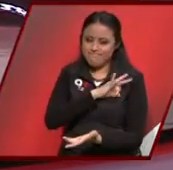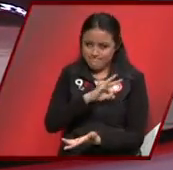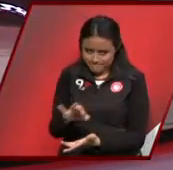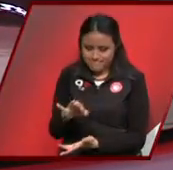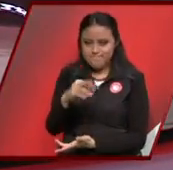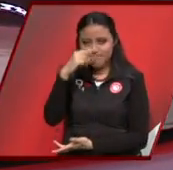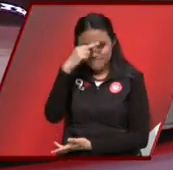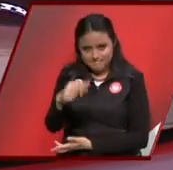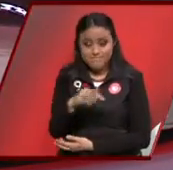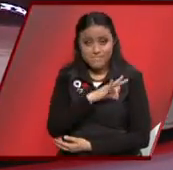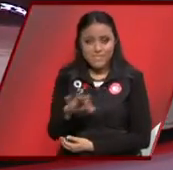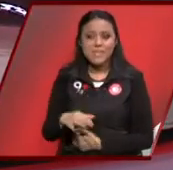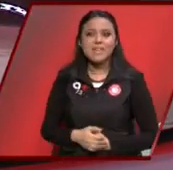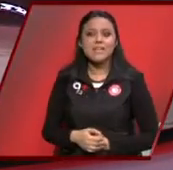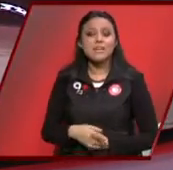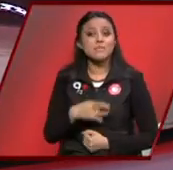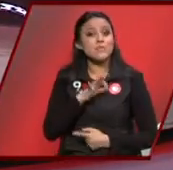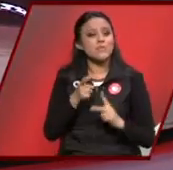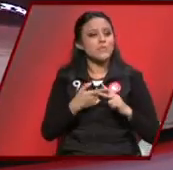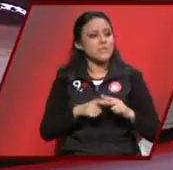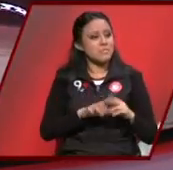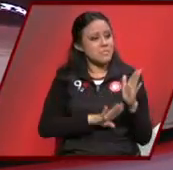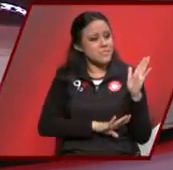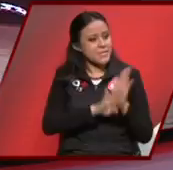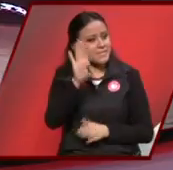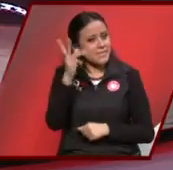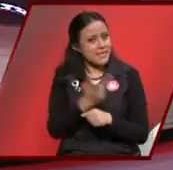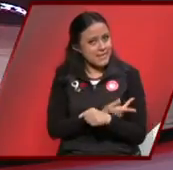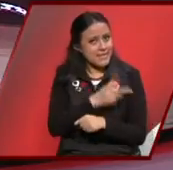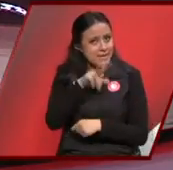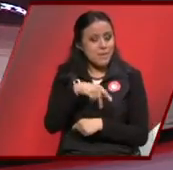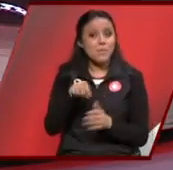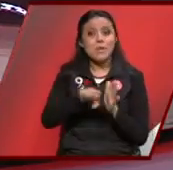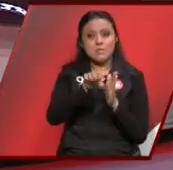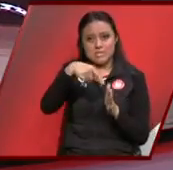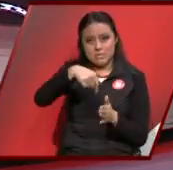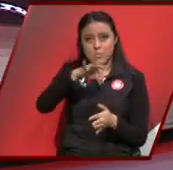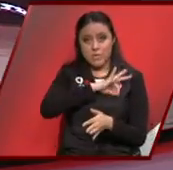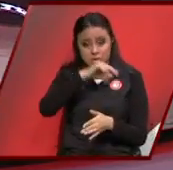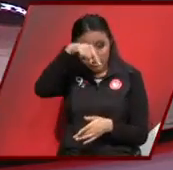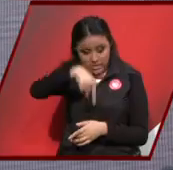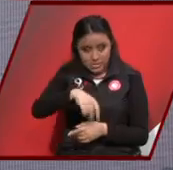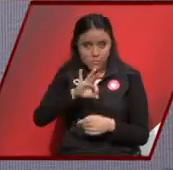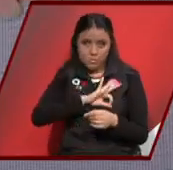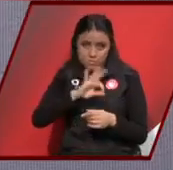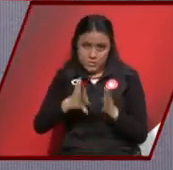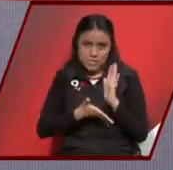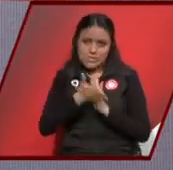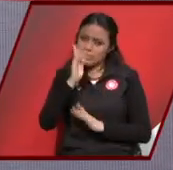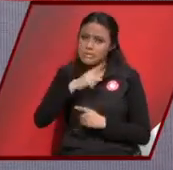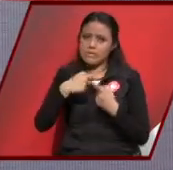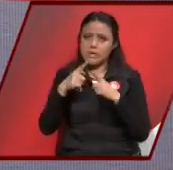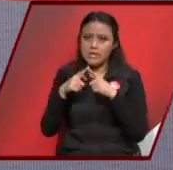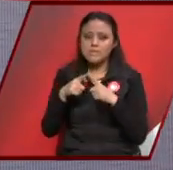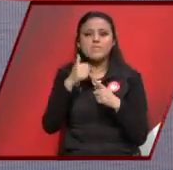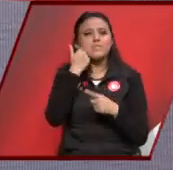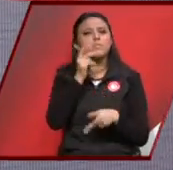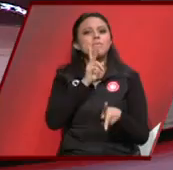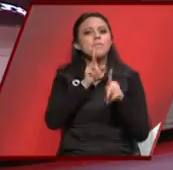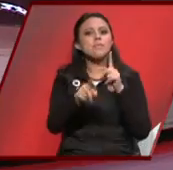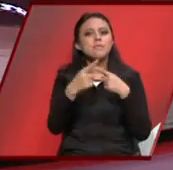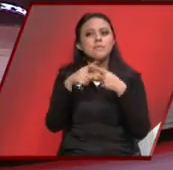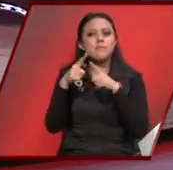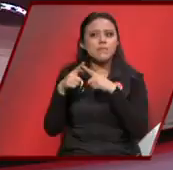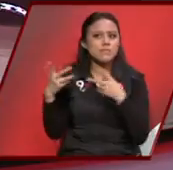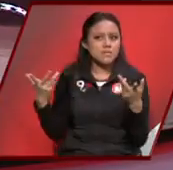Y puede ser punta de lanza para que las cosas sucedan. Así es, porque lo hemos si ido se puede muchos, aquí, muchos años. Ya se hacemos. Así es. No me gustaría platicar con usted de lo que no